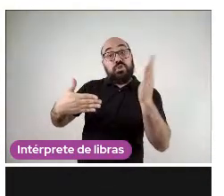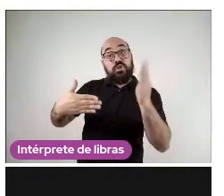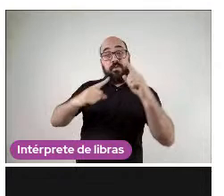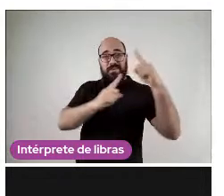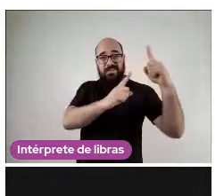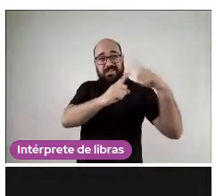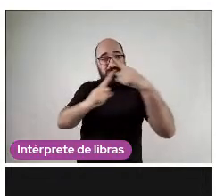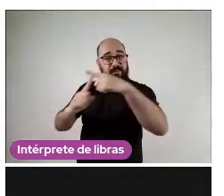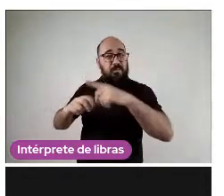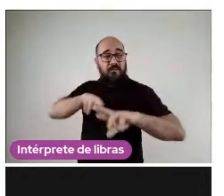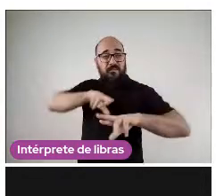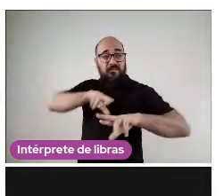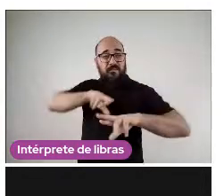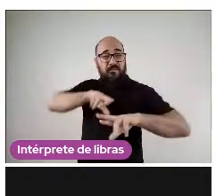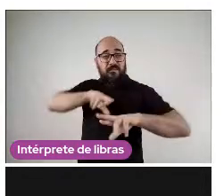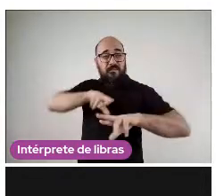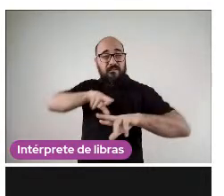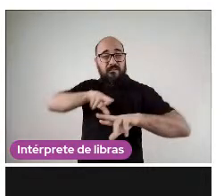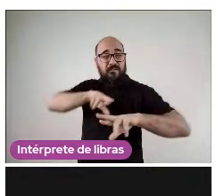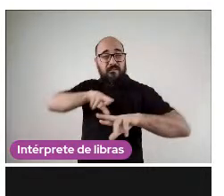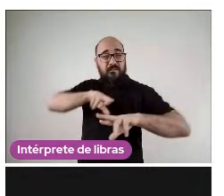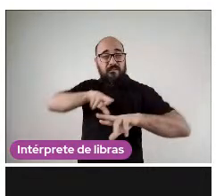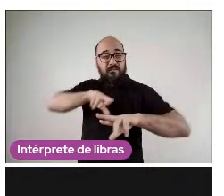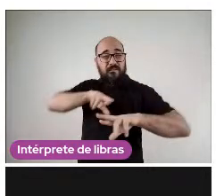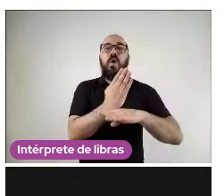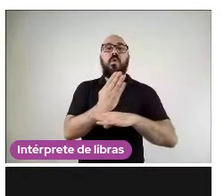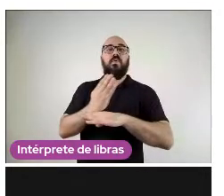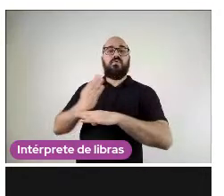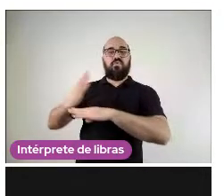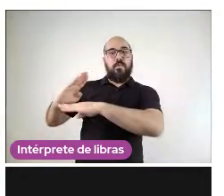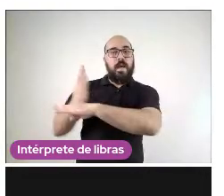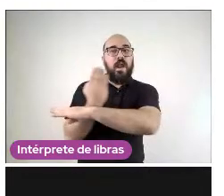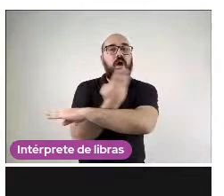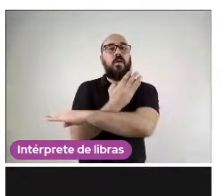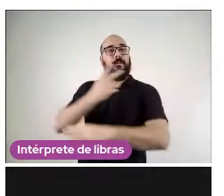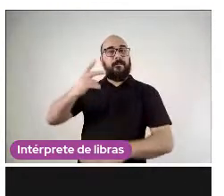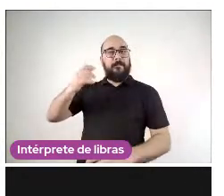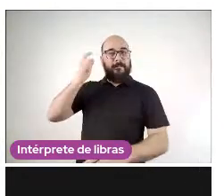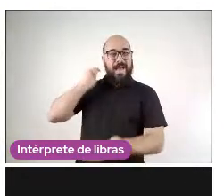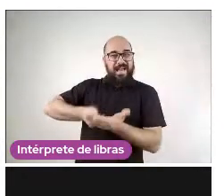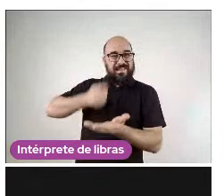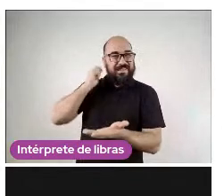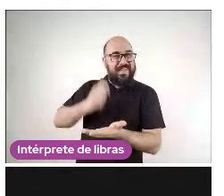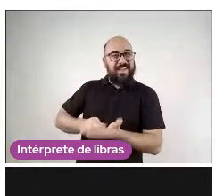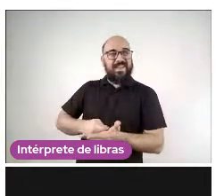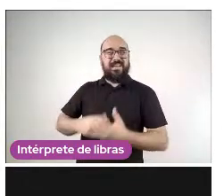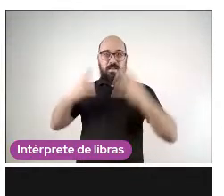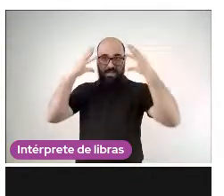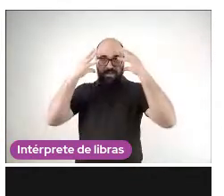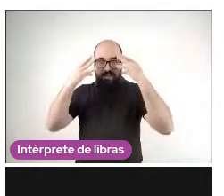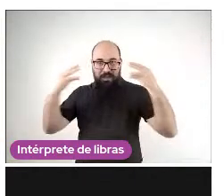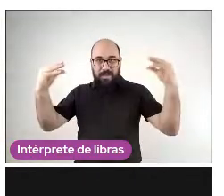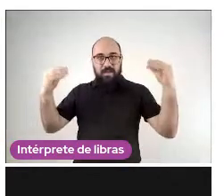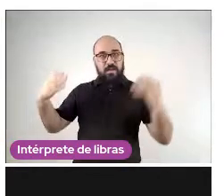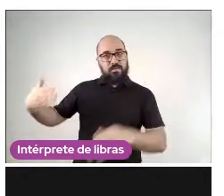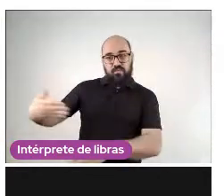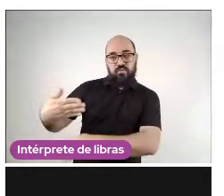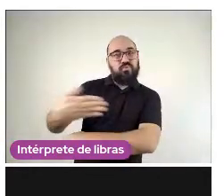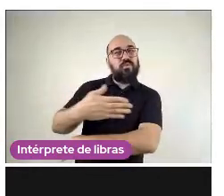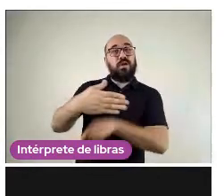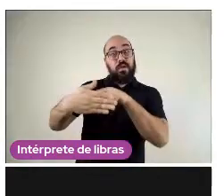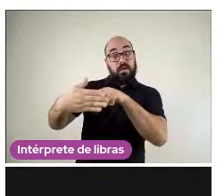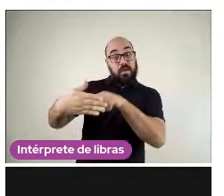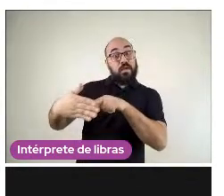Lo que quiero demostrar es la conectividad y la importancia de crear áreas protegidas en las que especies pues, se